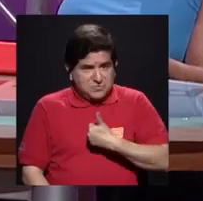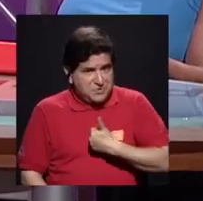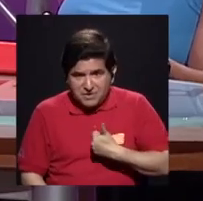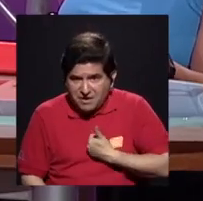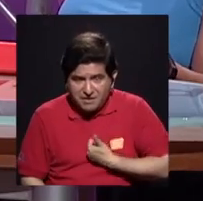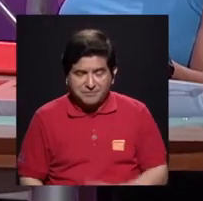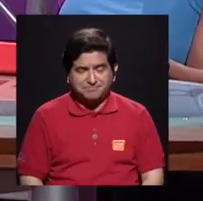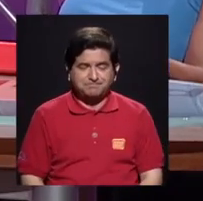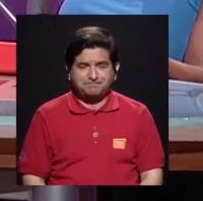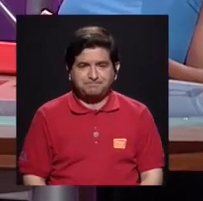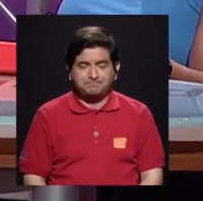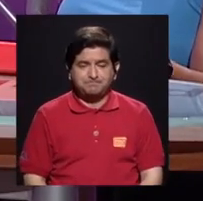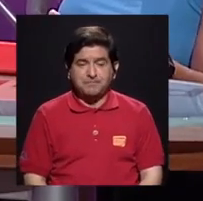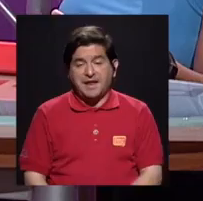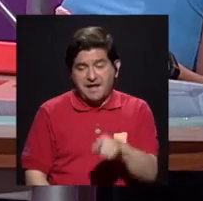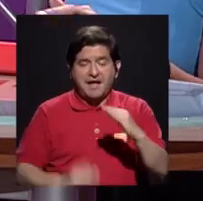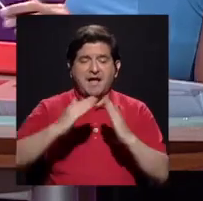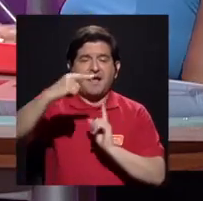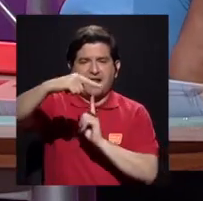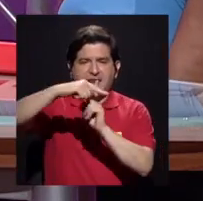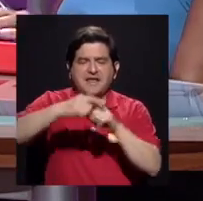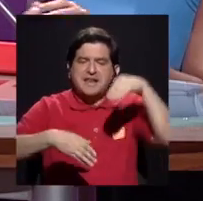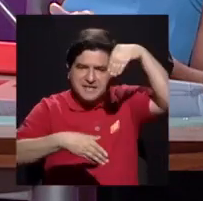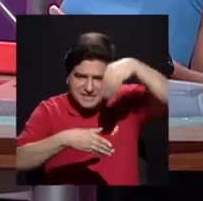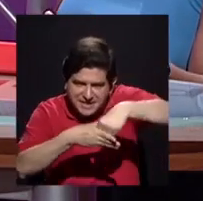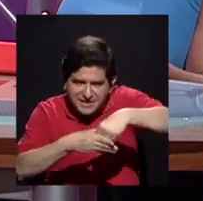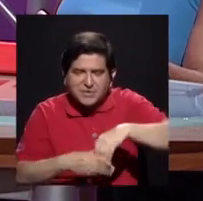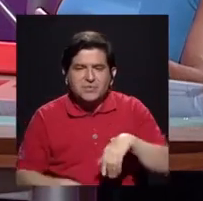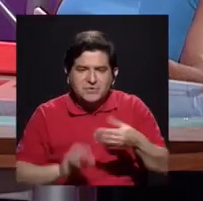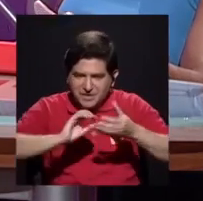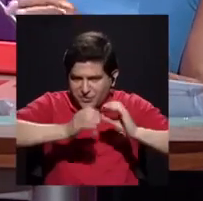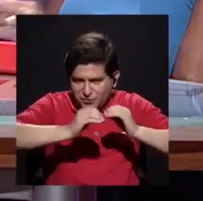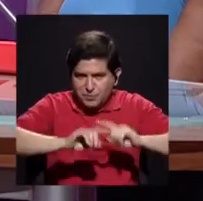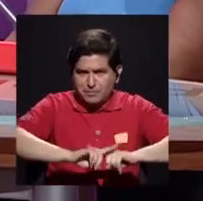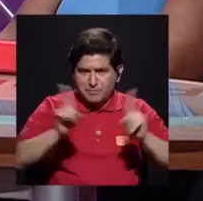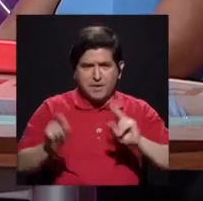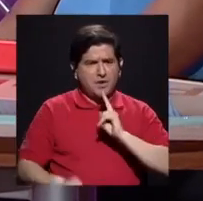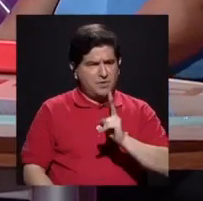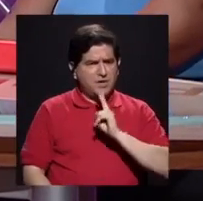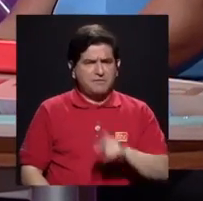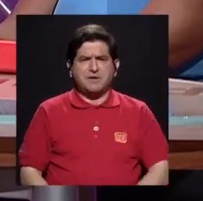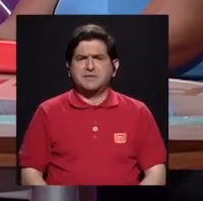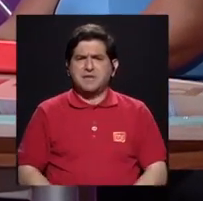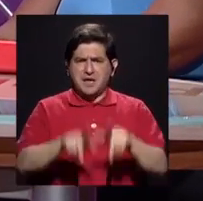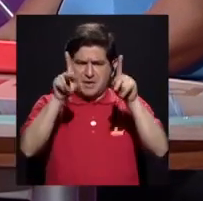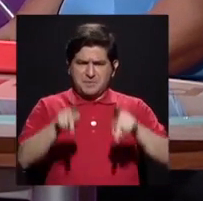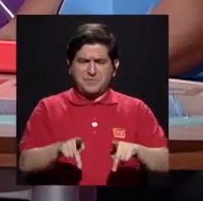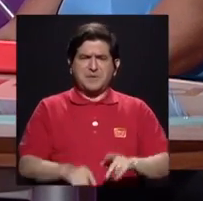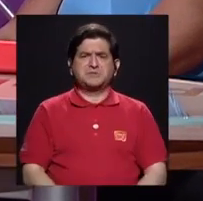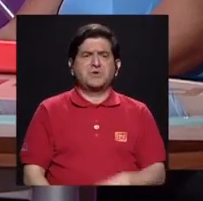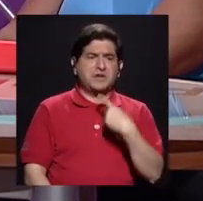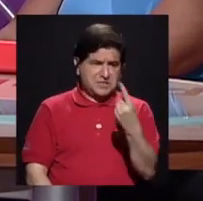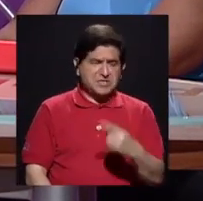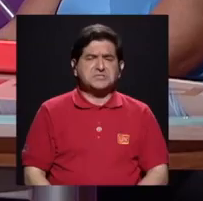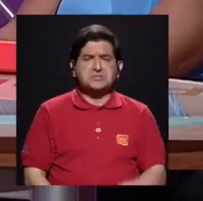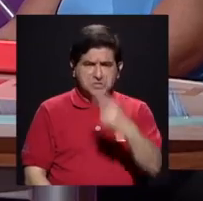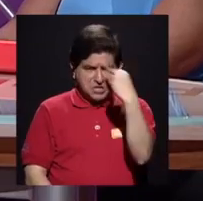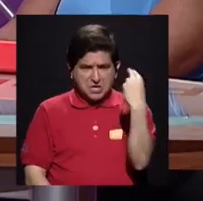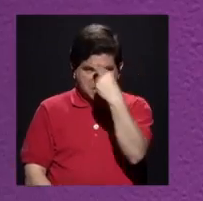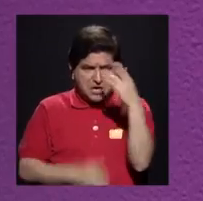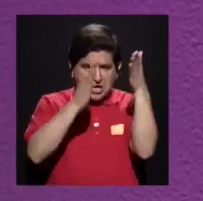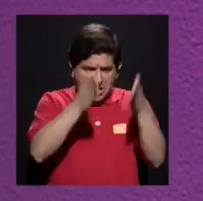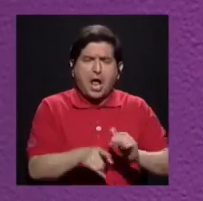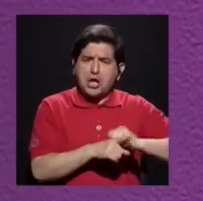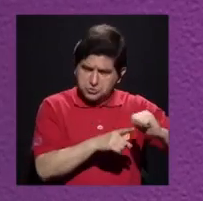entonces después de la iglesia nos contabiliza dentro de sus números en la realidad pues hay montones de personas que se llaman también católicas practicantes y que en realidad